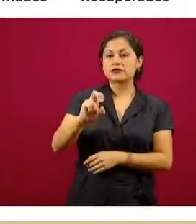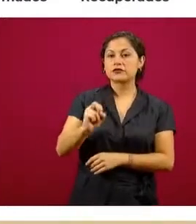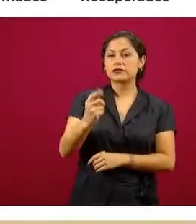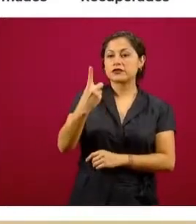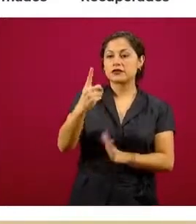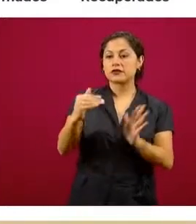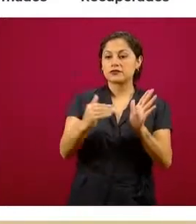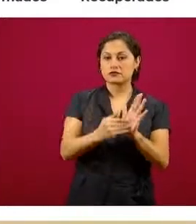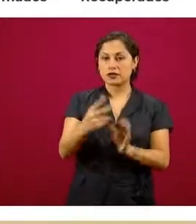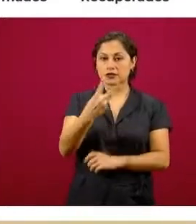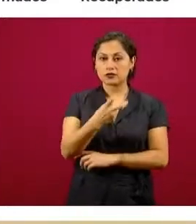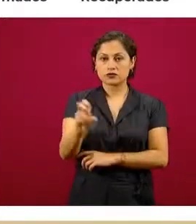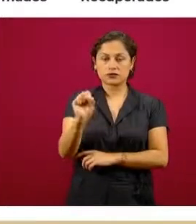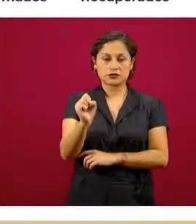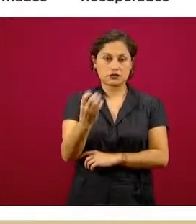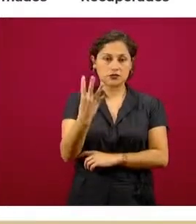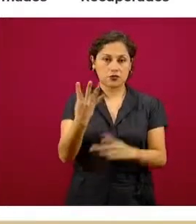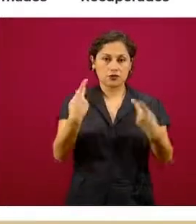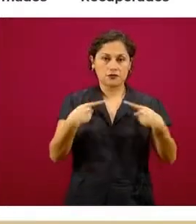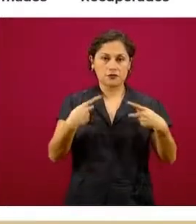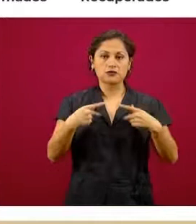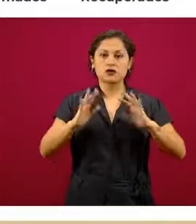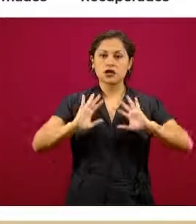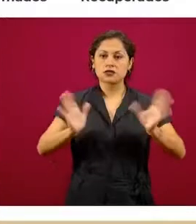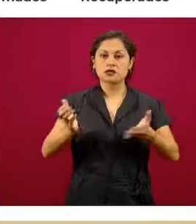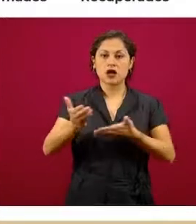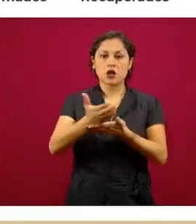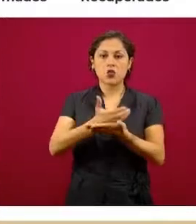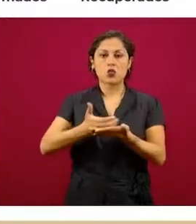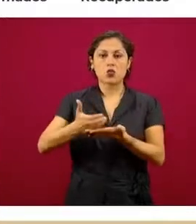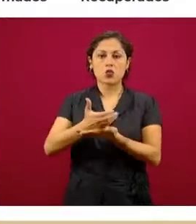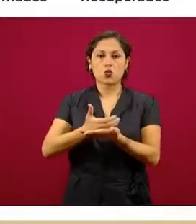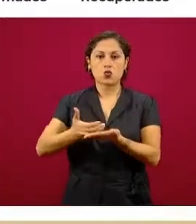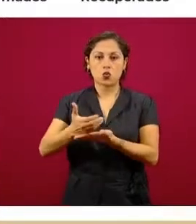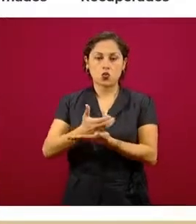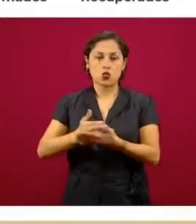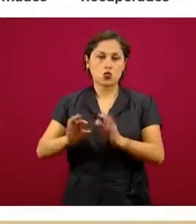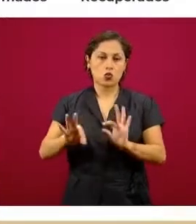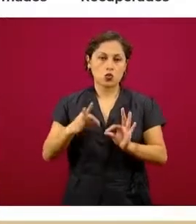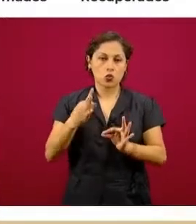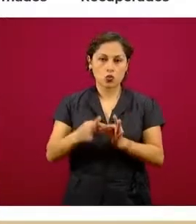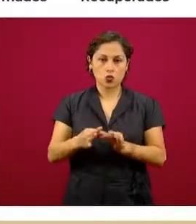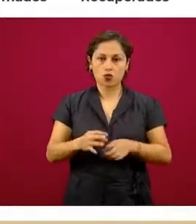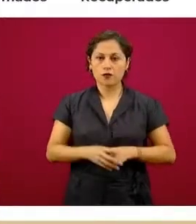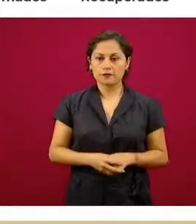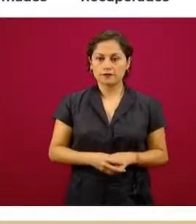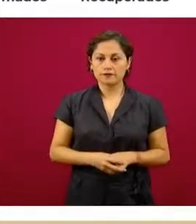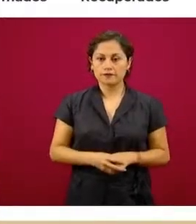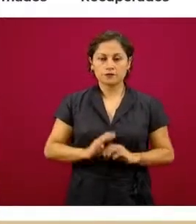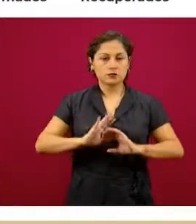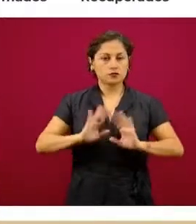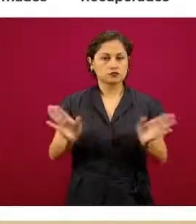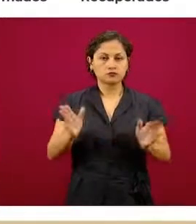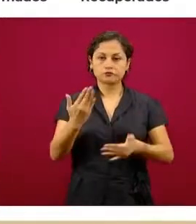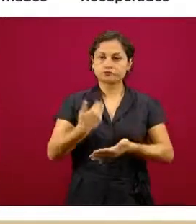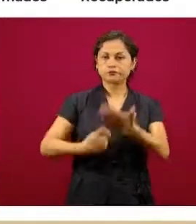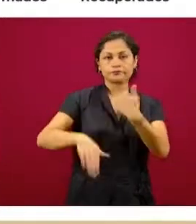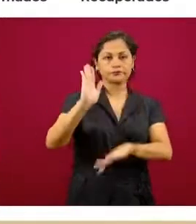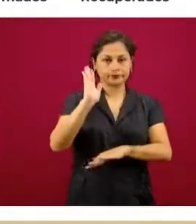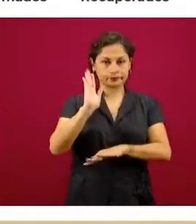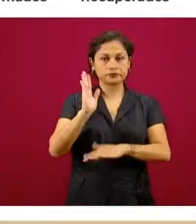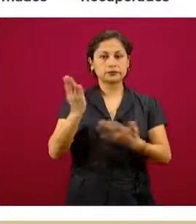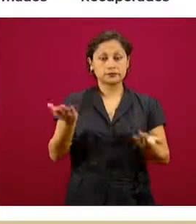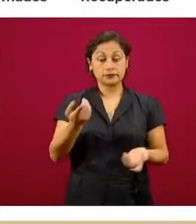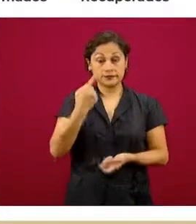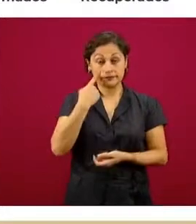131.264 personas que hasta el momento se han recuperado de COVID-19, salieron adelante de la enfermedad, recordando que